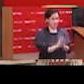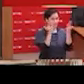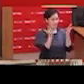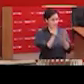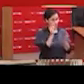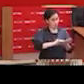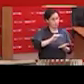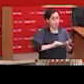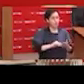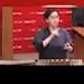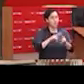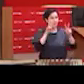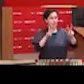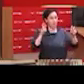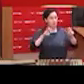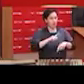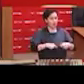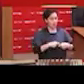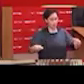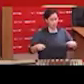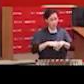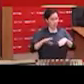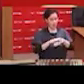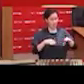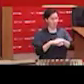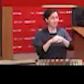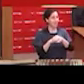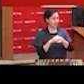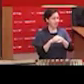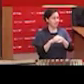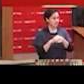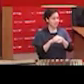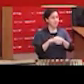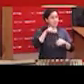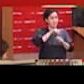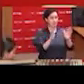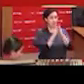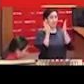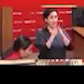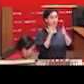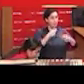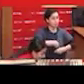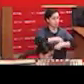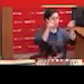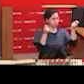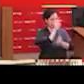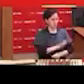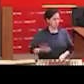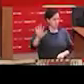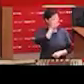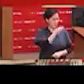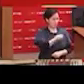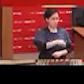las zapatillas que lo distribuye eh Por toda España y